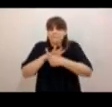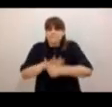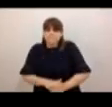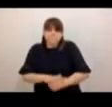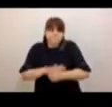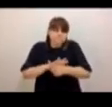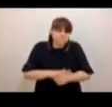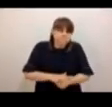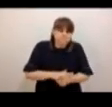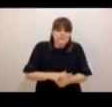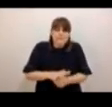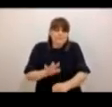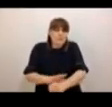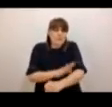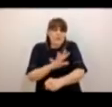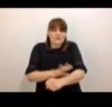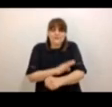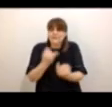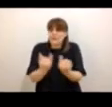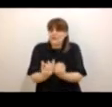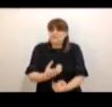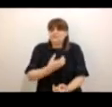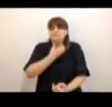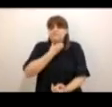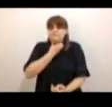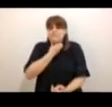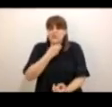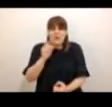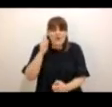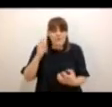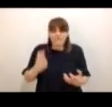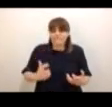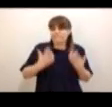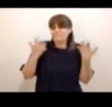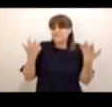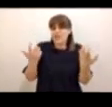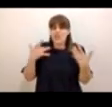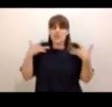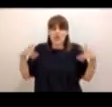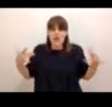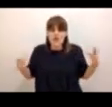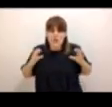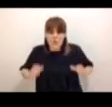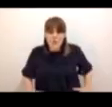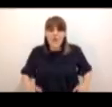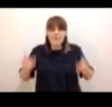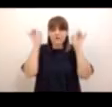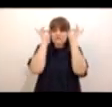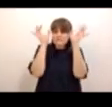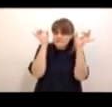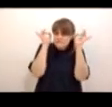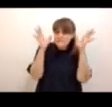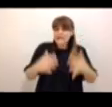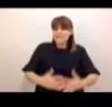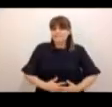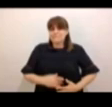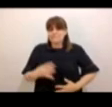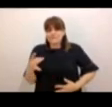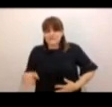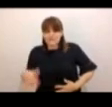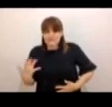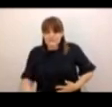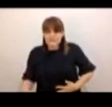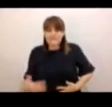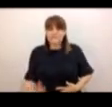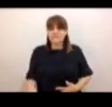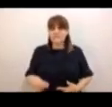sobrecarga emocional la irritabilidad los dolores musculares los dolores de cabeza los dolores estomacales es